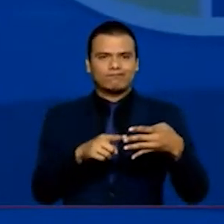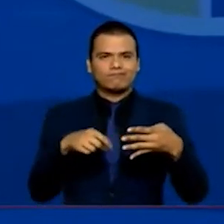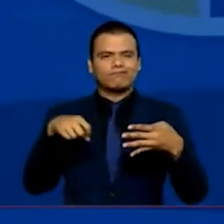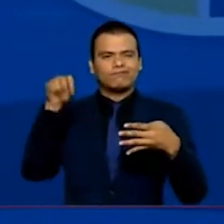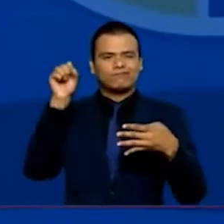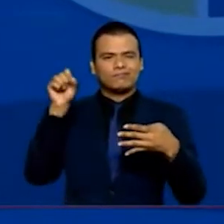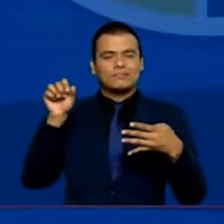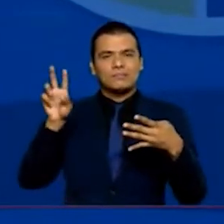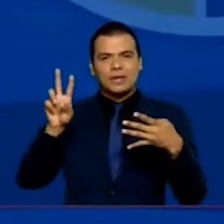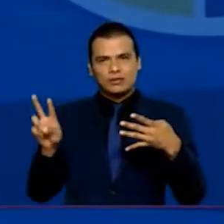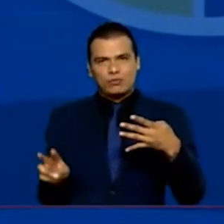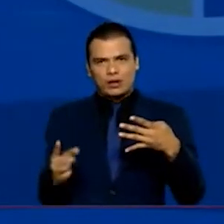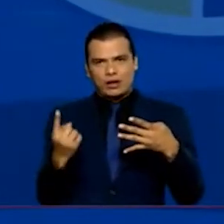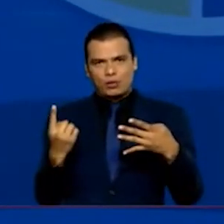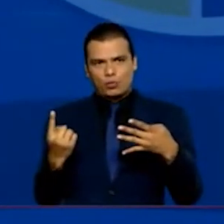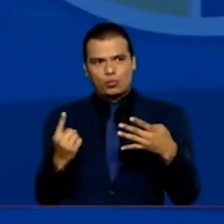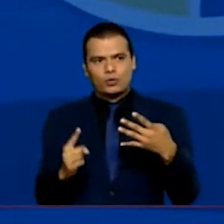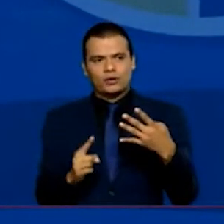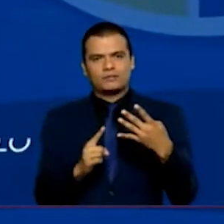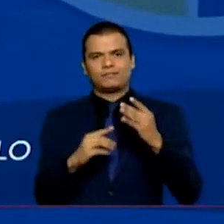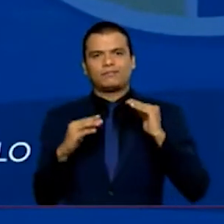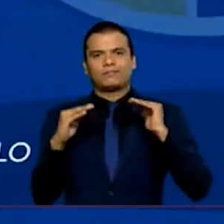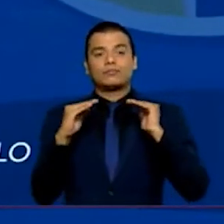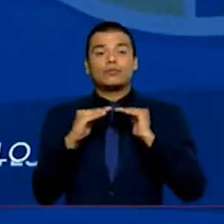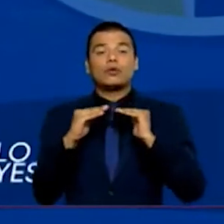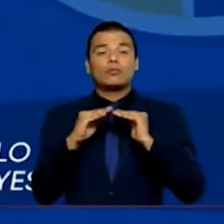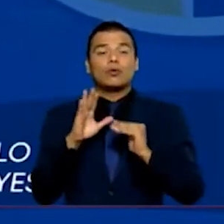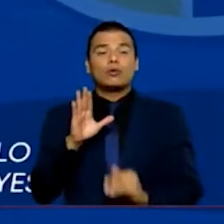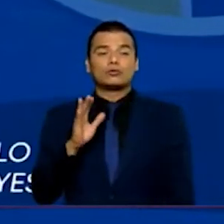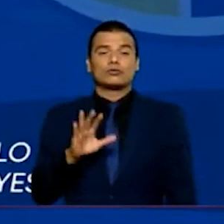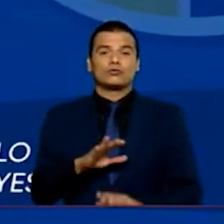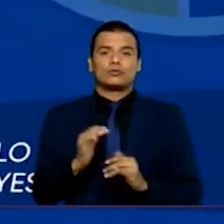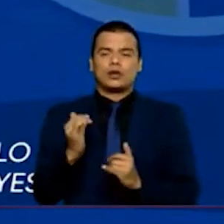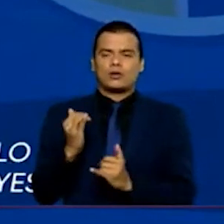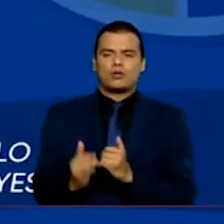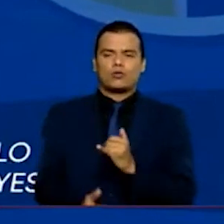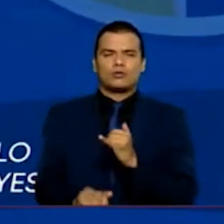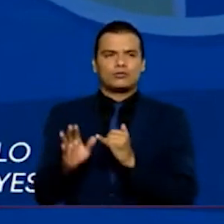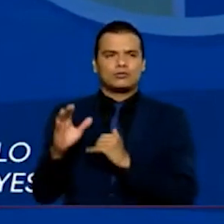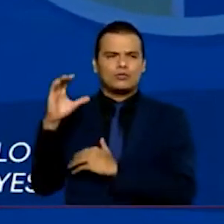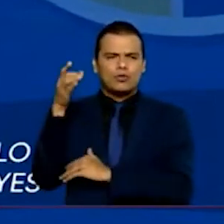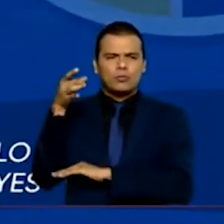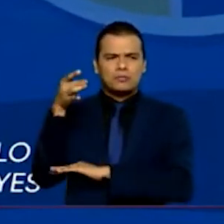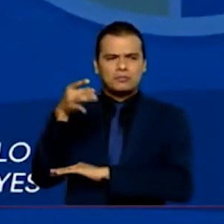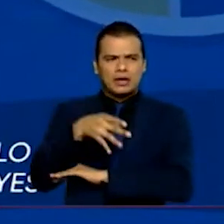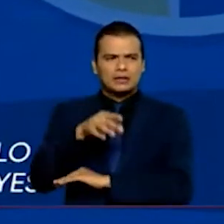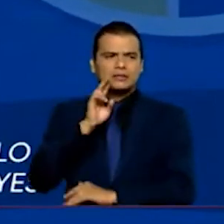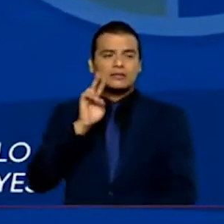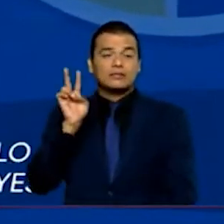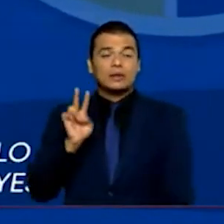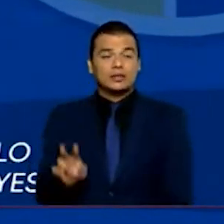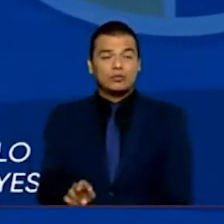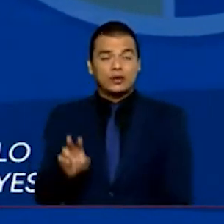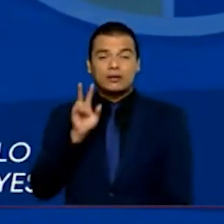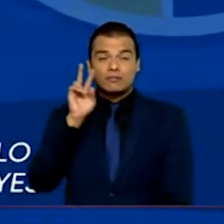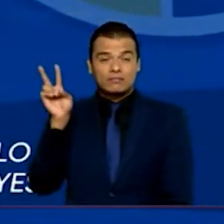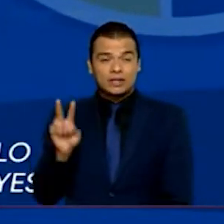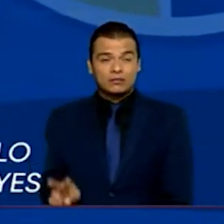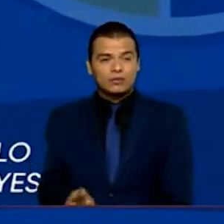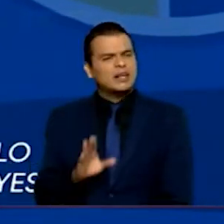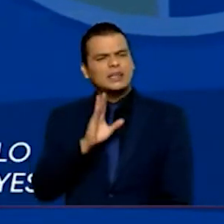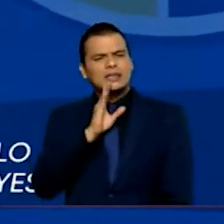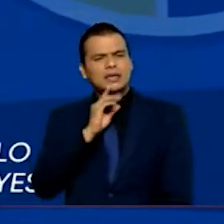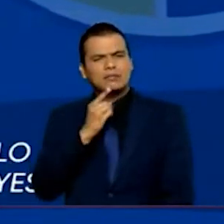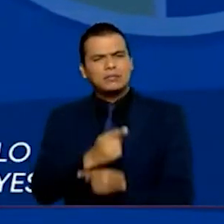victorias, Venezuela con 1, y se presentó un empate. El último triunfo a favor de Colombia, con anotaciones de Iván